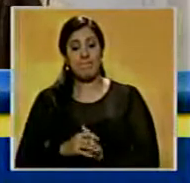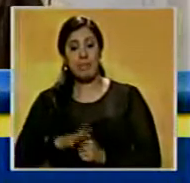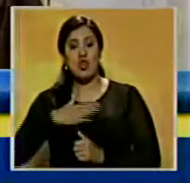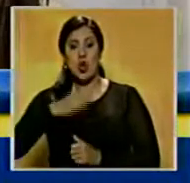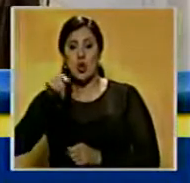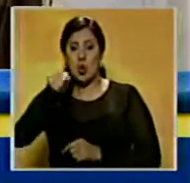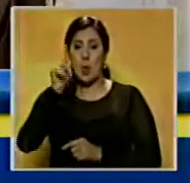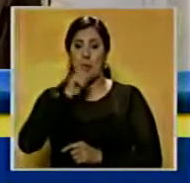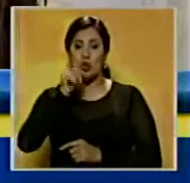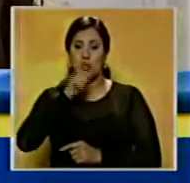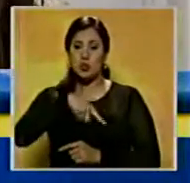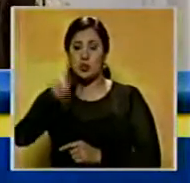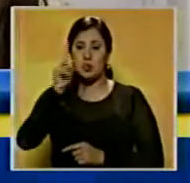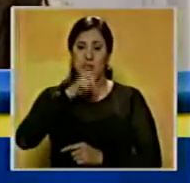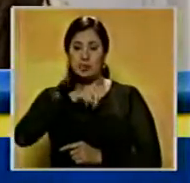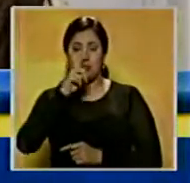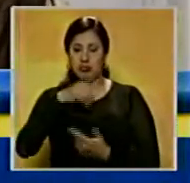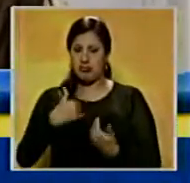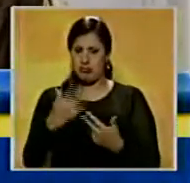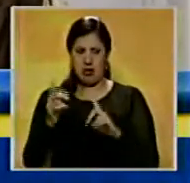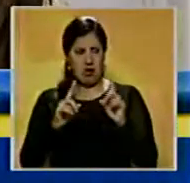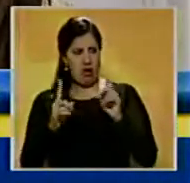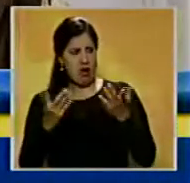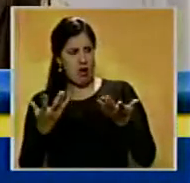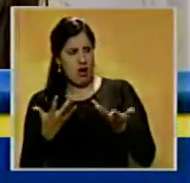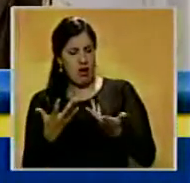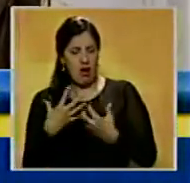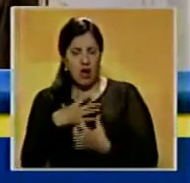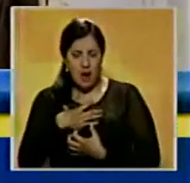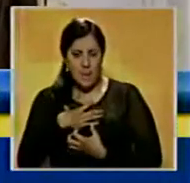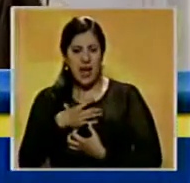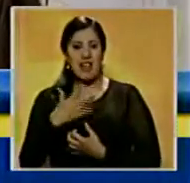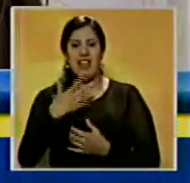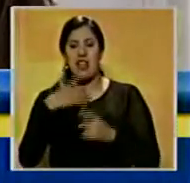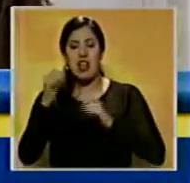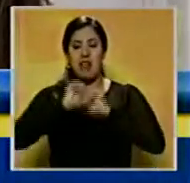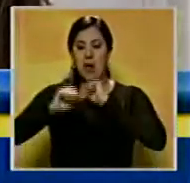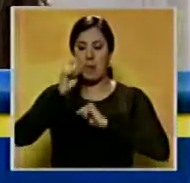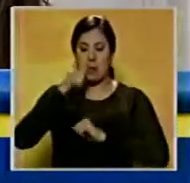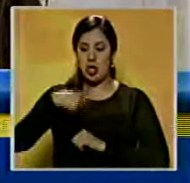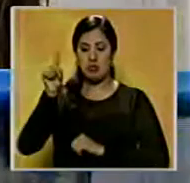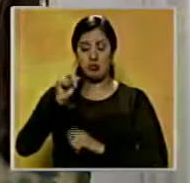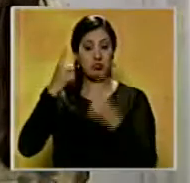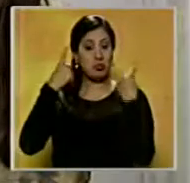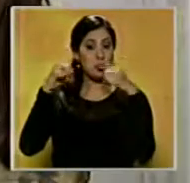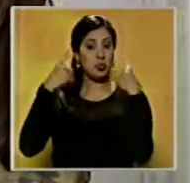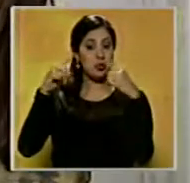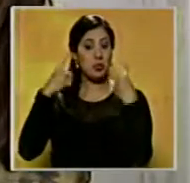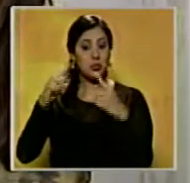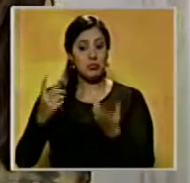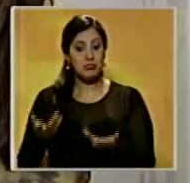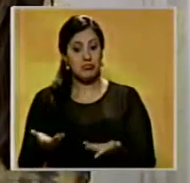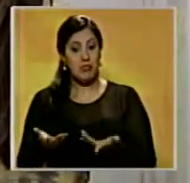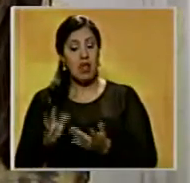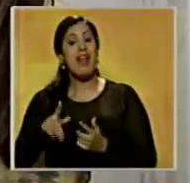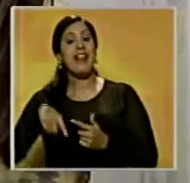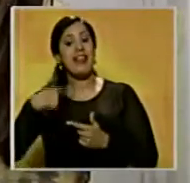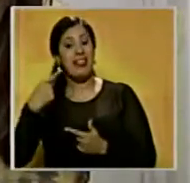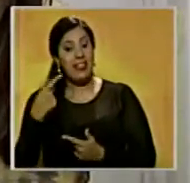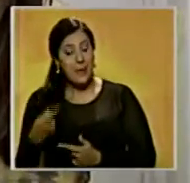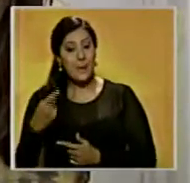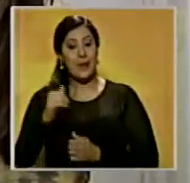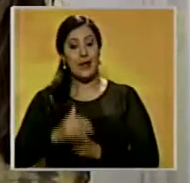de prostitución, que no era mi caso, quería evadir la responsabilidad de ser padre. Y eso me llevó